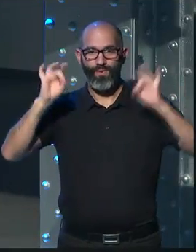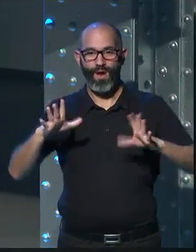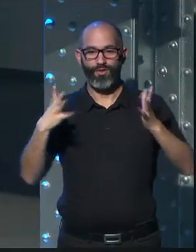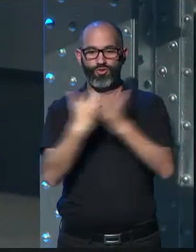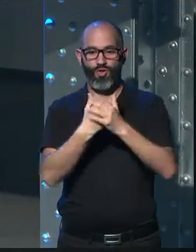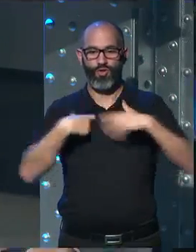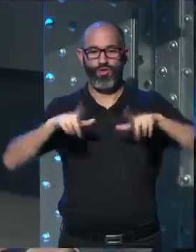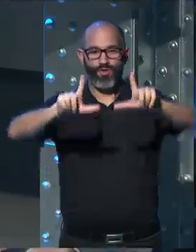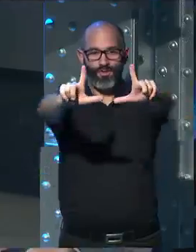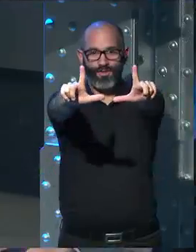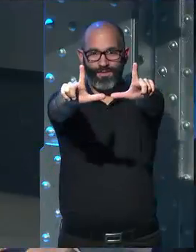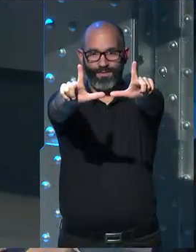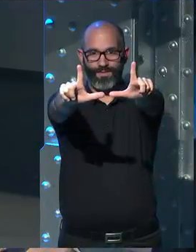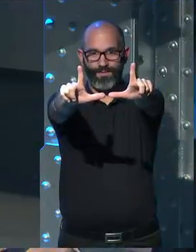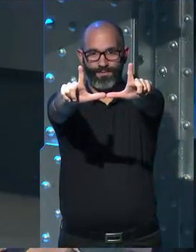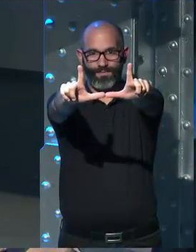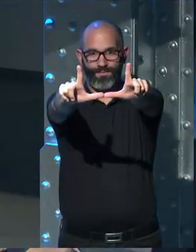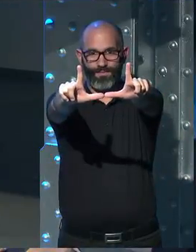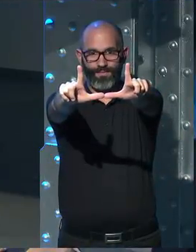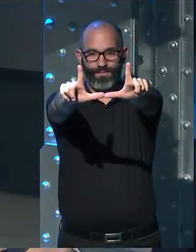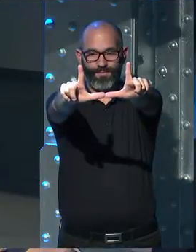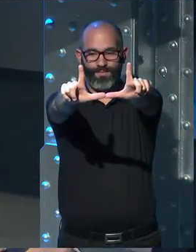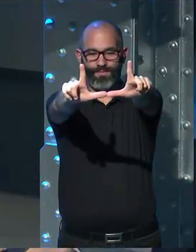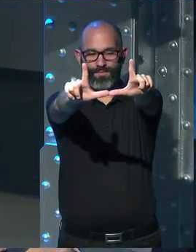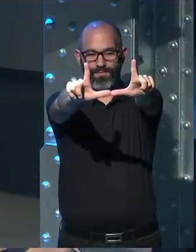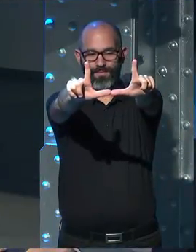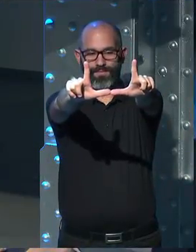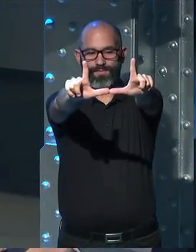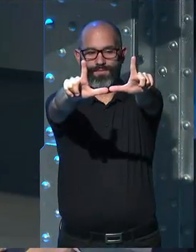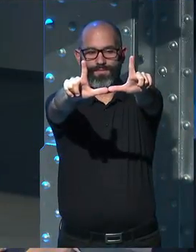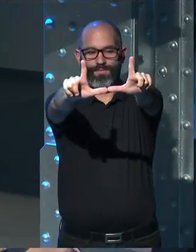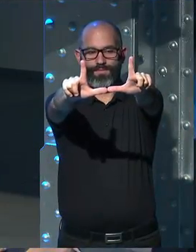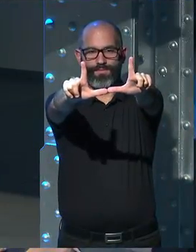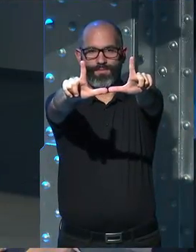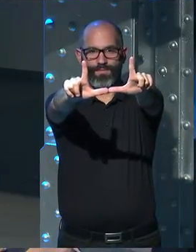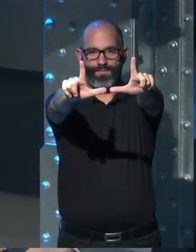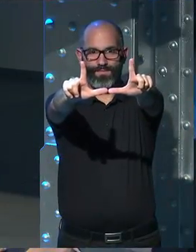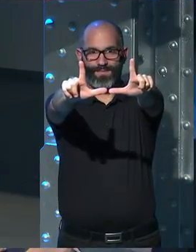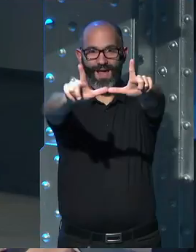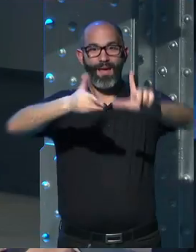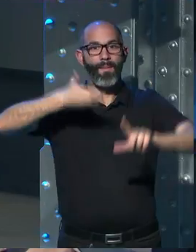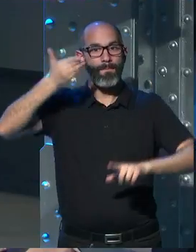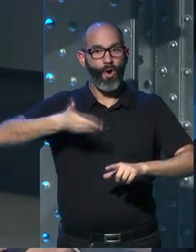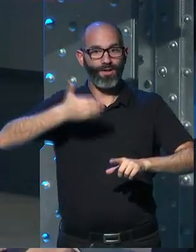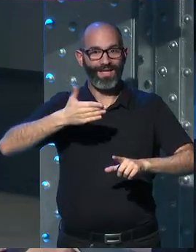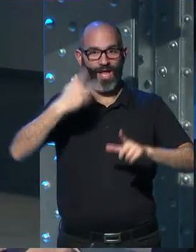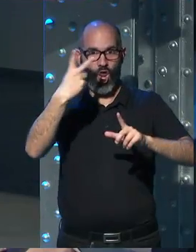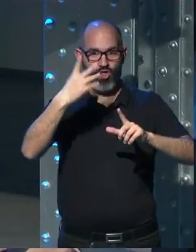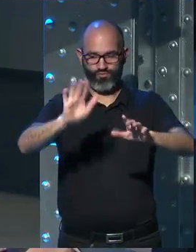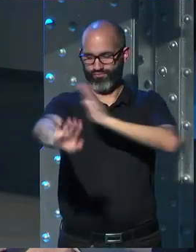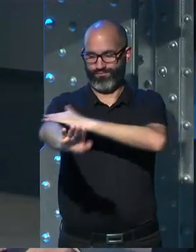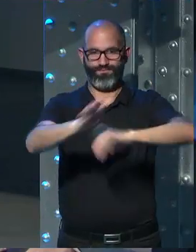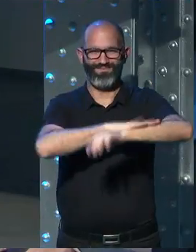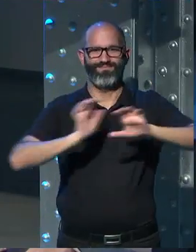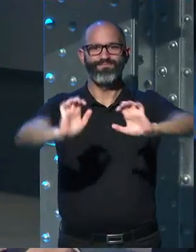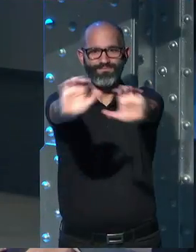los codos estirados y juntamos los dos dedos pulgares. Es importante mantener los dos codos estirados.